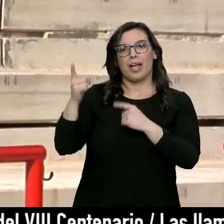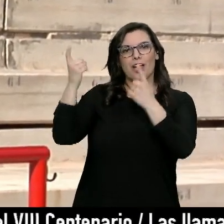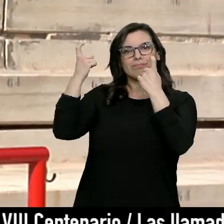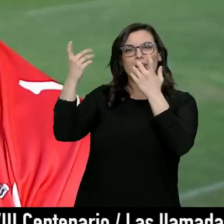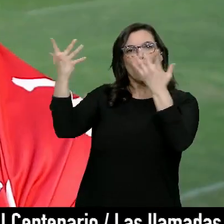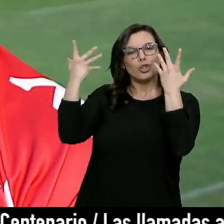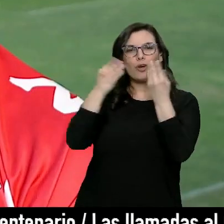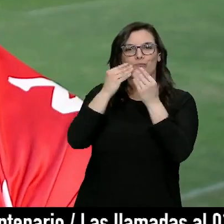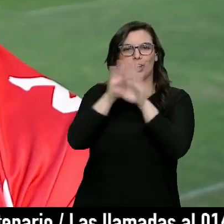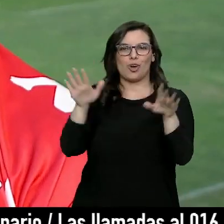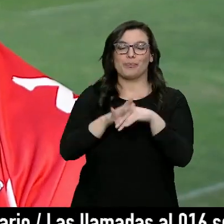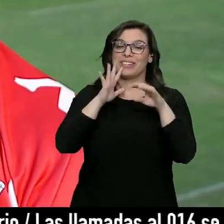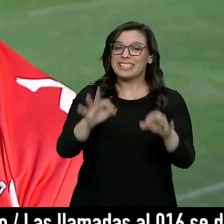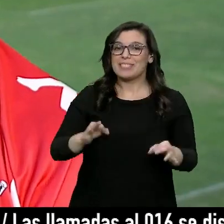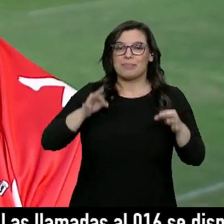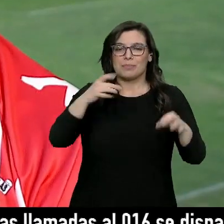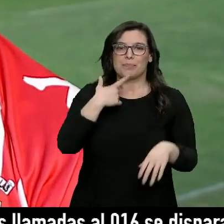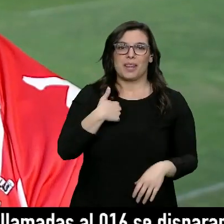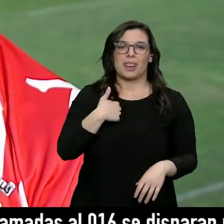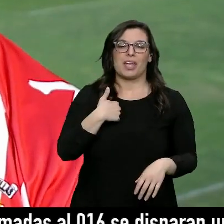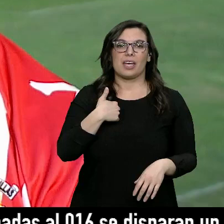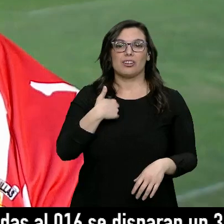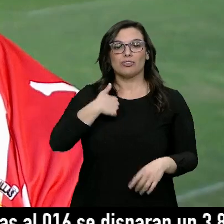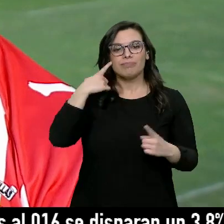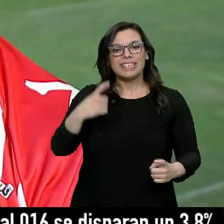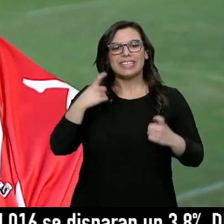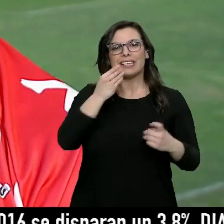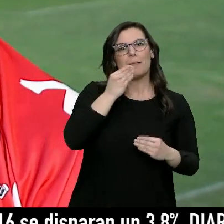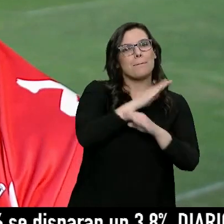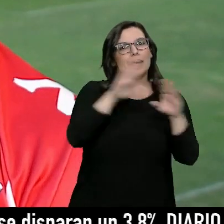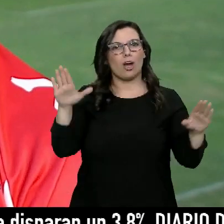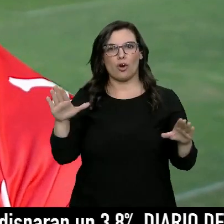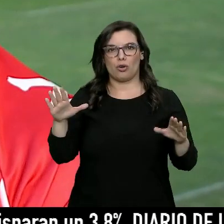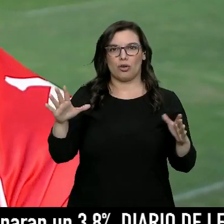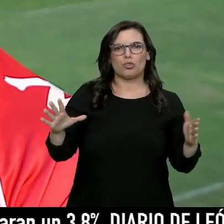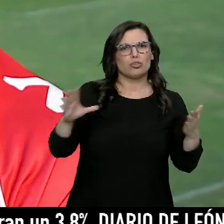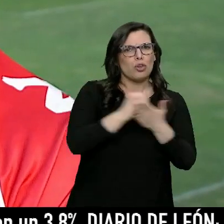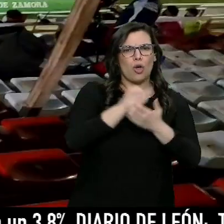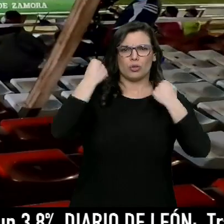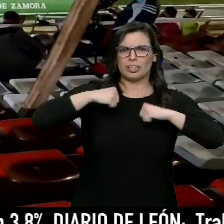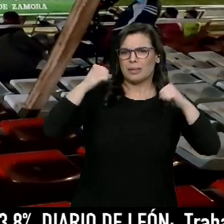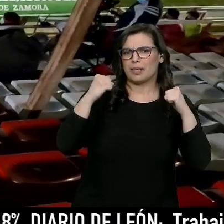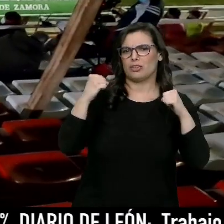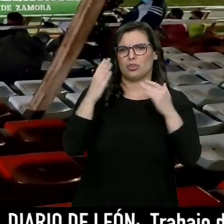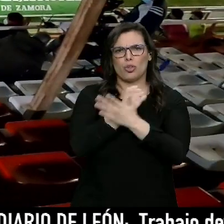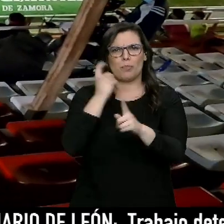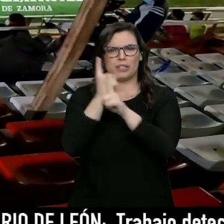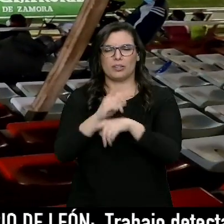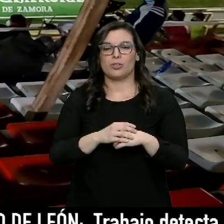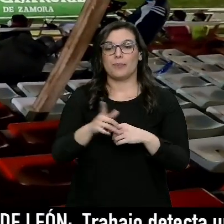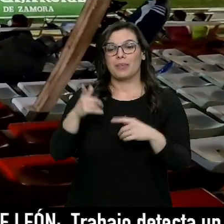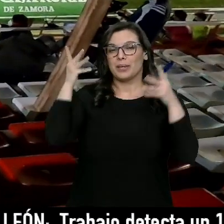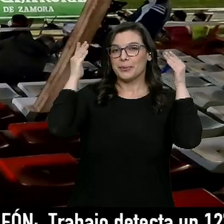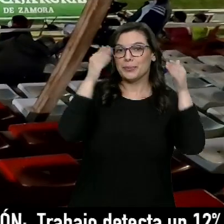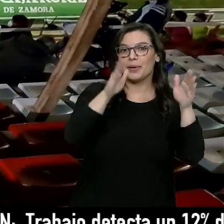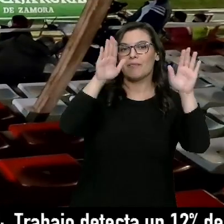mejores consejos. Siempre me dice que intente ser el mejor en todos los entrenamientos, en todos los partidos. Una dedicación que le ha llevado a